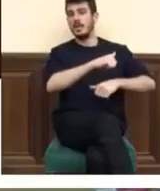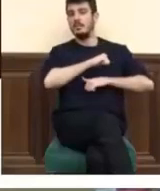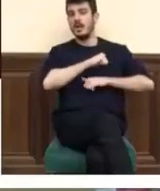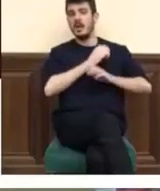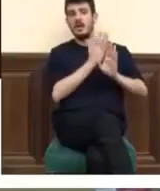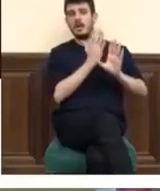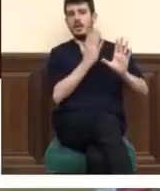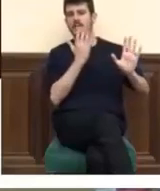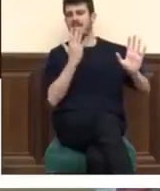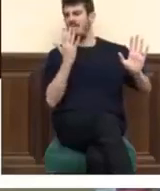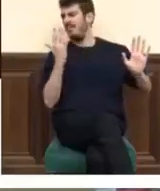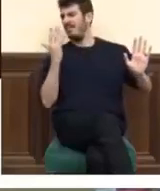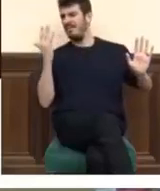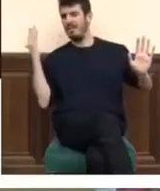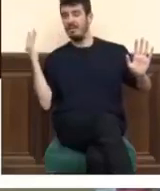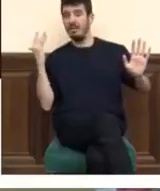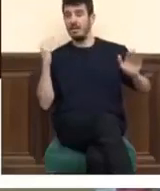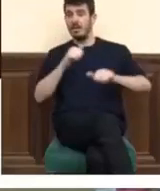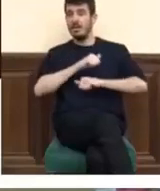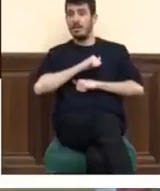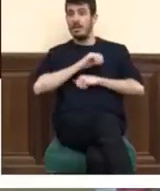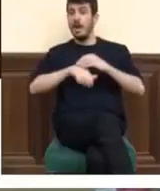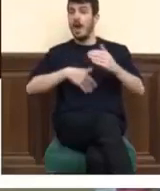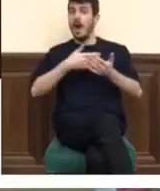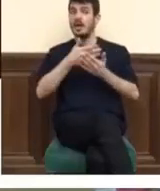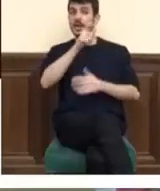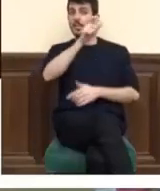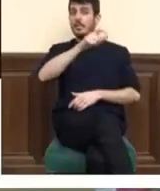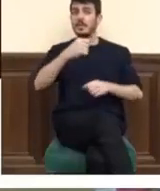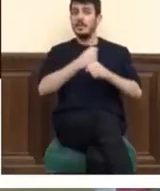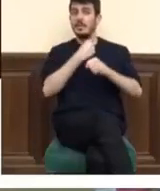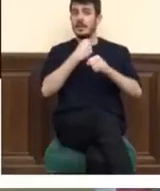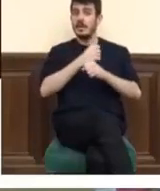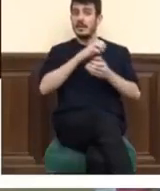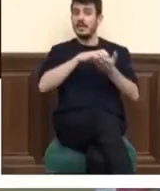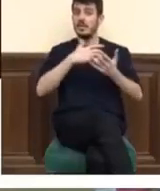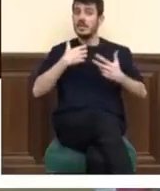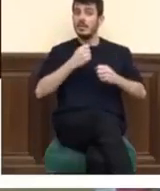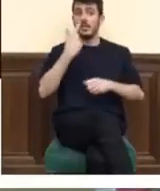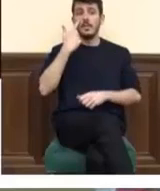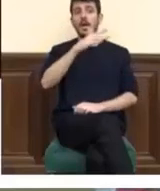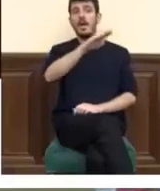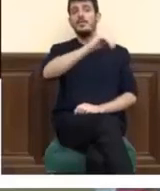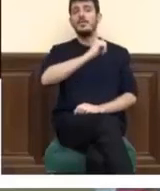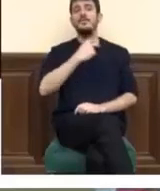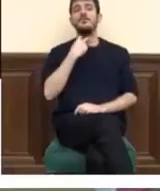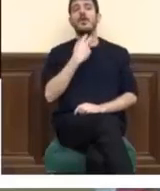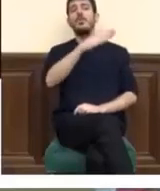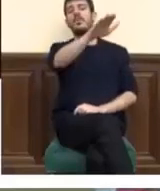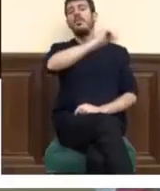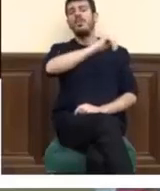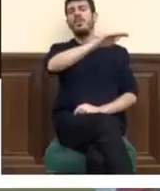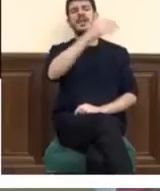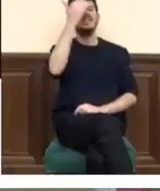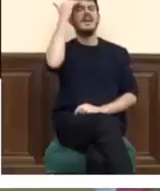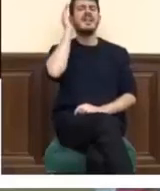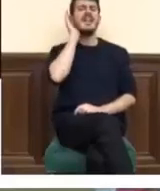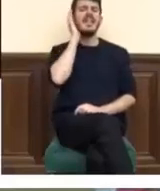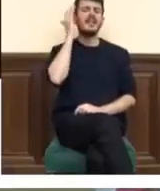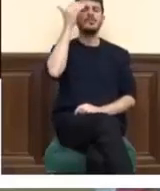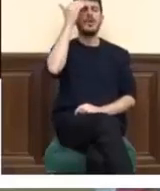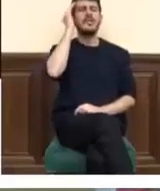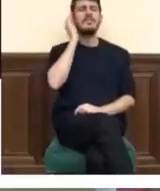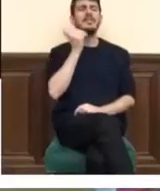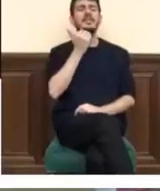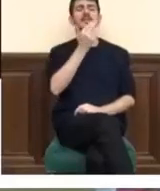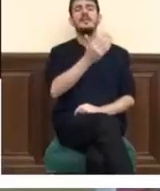fila interminable, a que el personal del centro de salud la llame a voces. Isabel Díaz